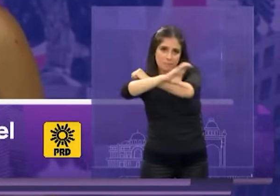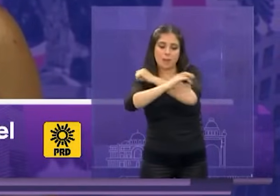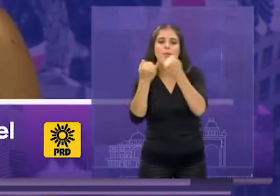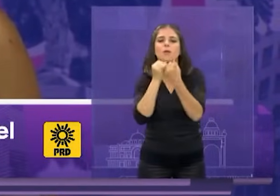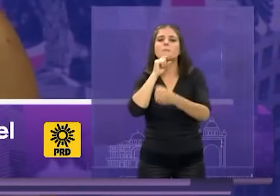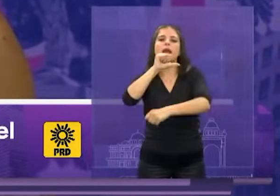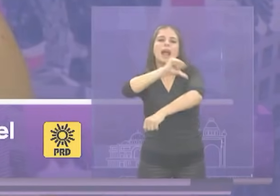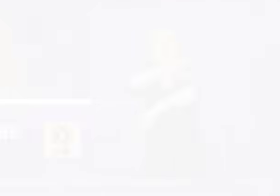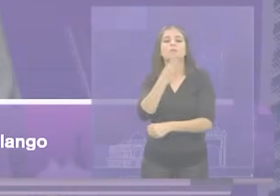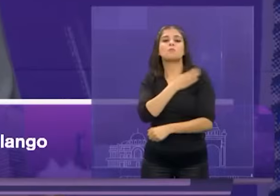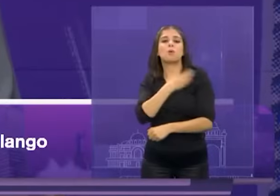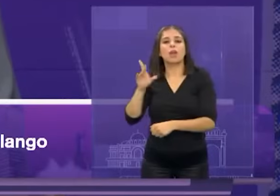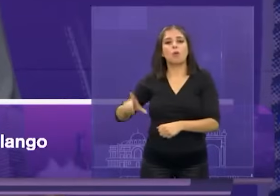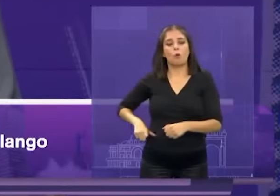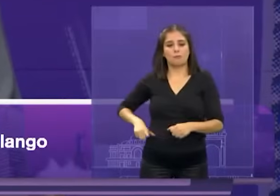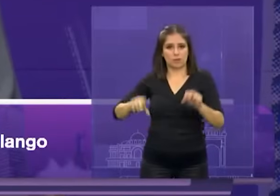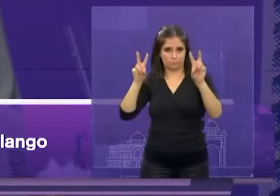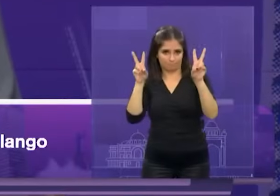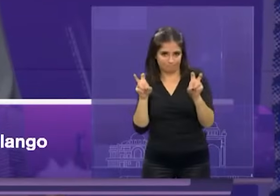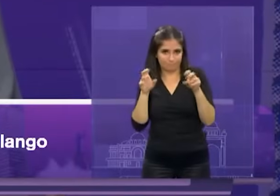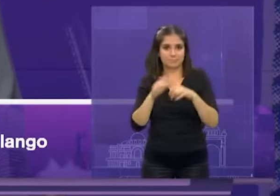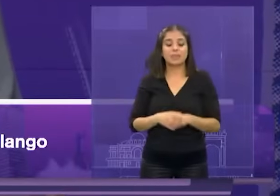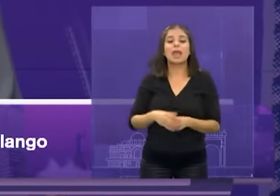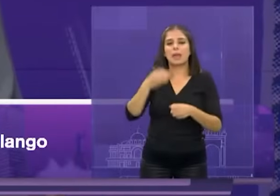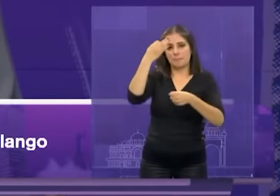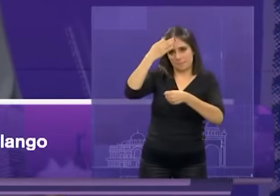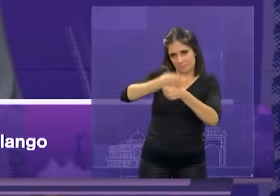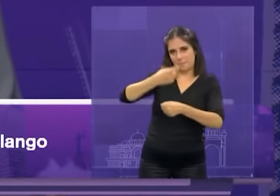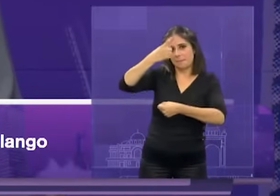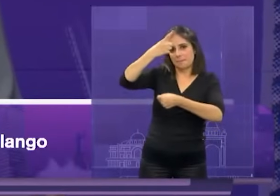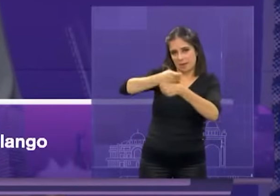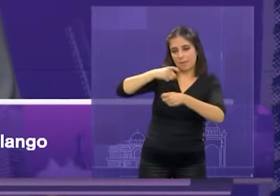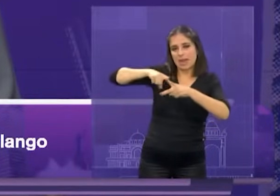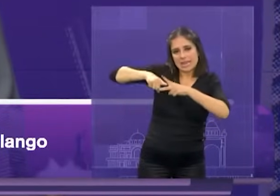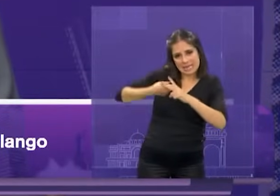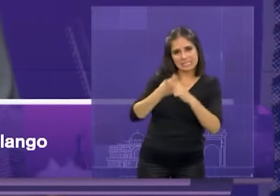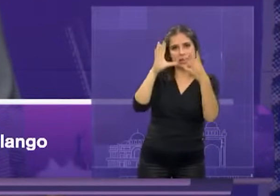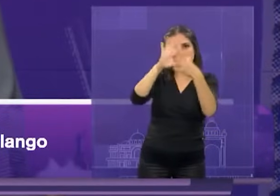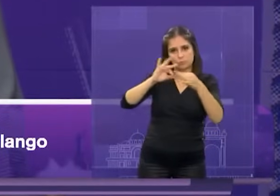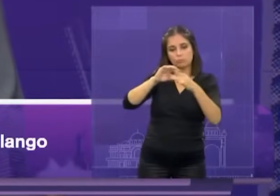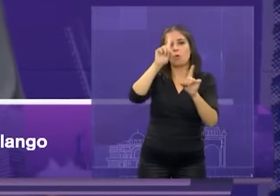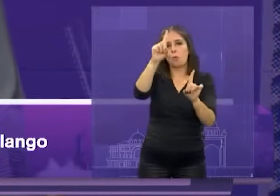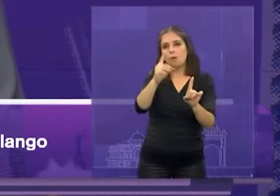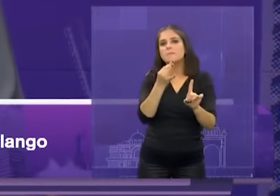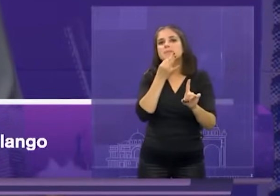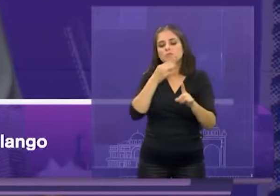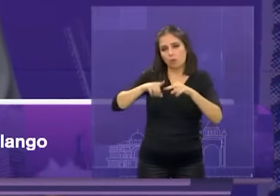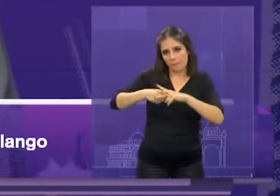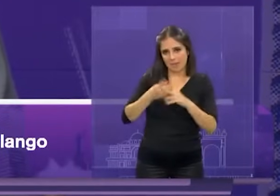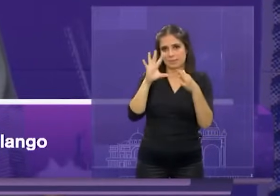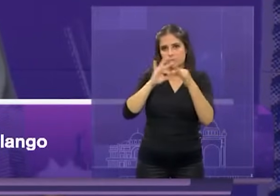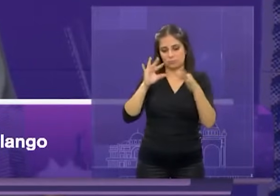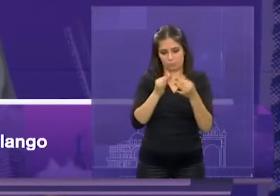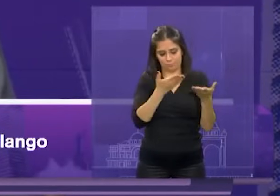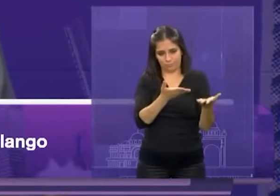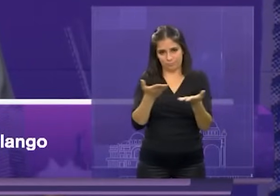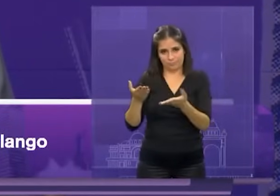perredista quedó en sh iniciamos la apertura con usted candidata Nadia Macías tiene un minuto la